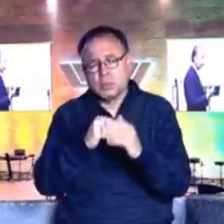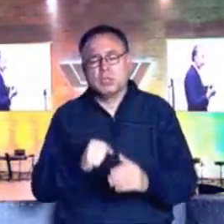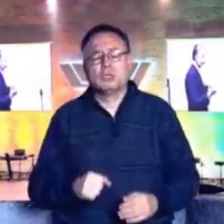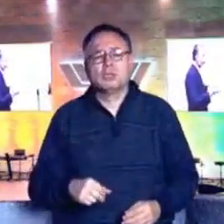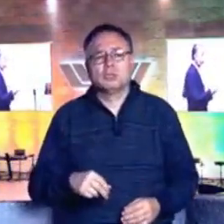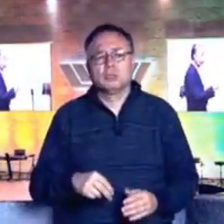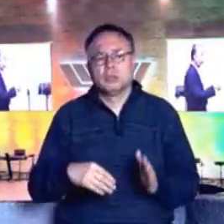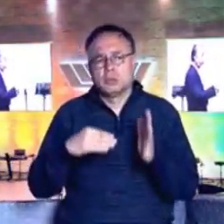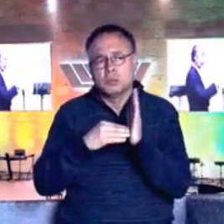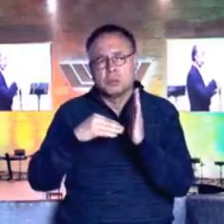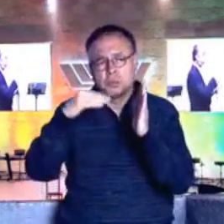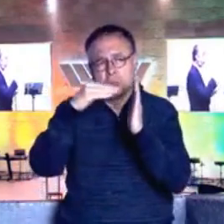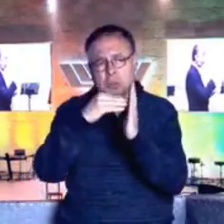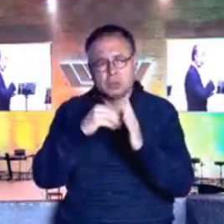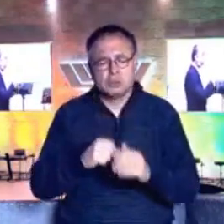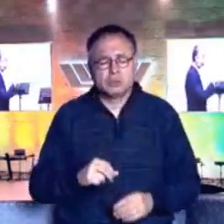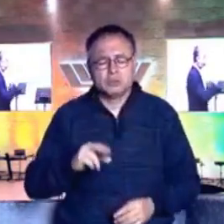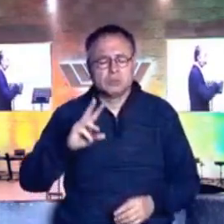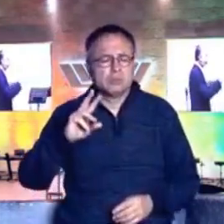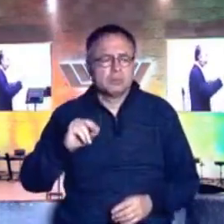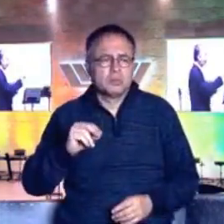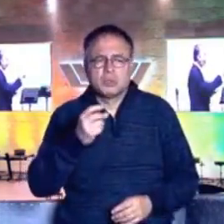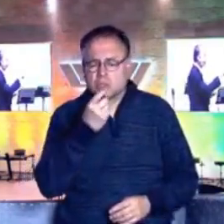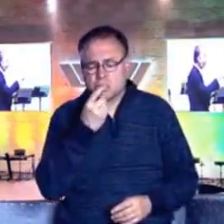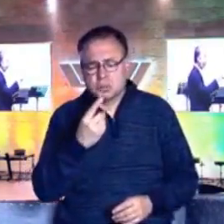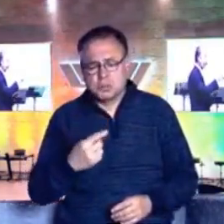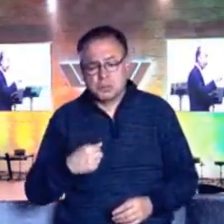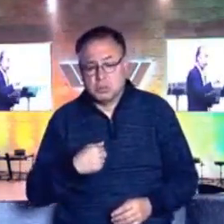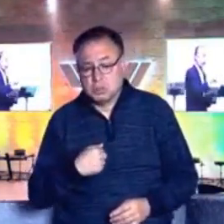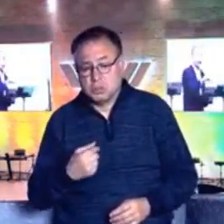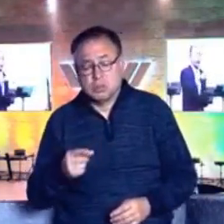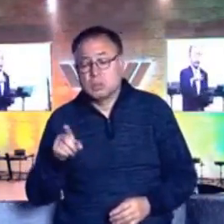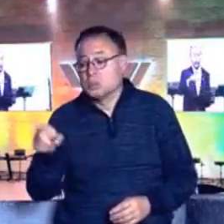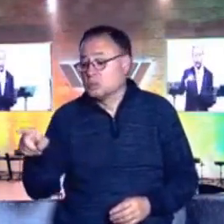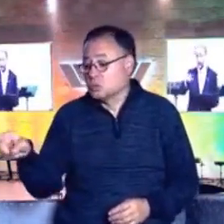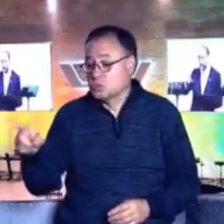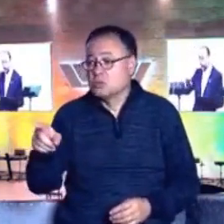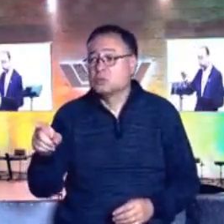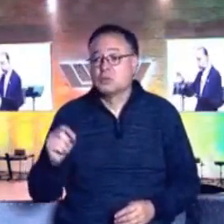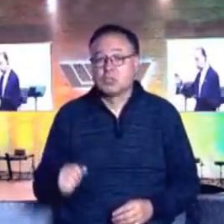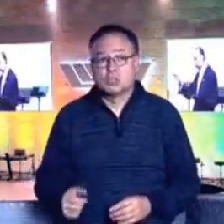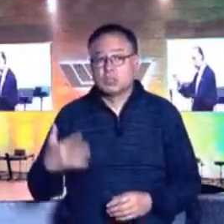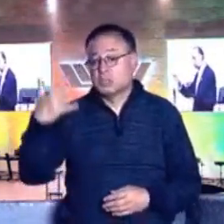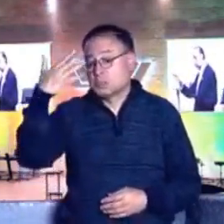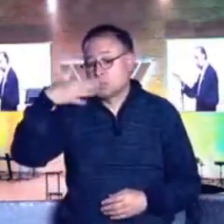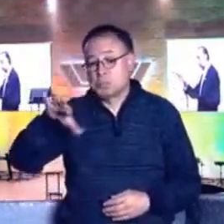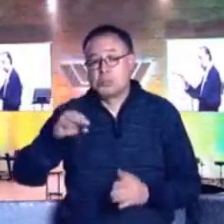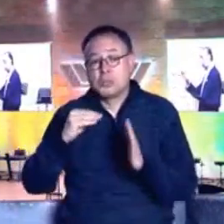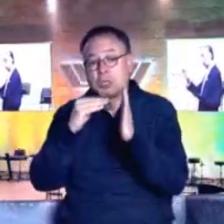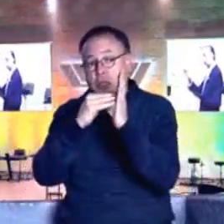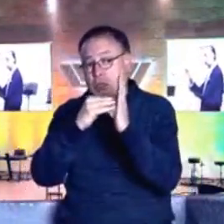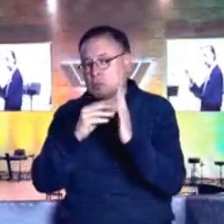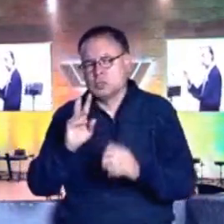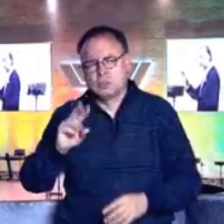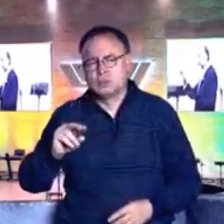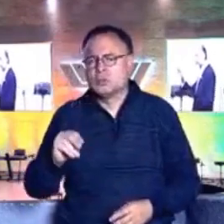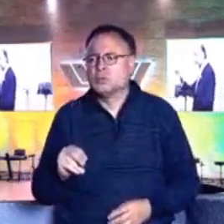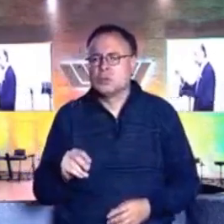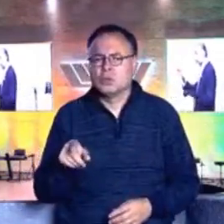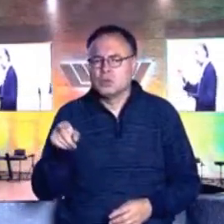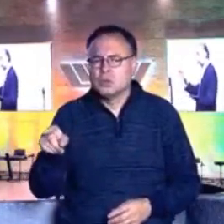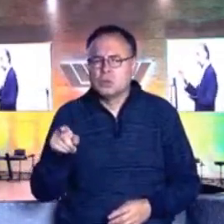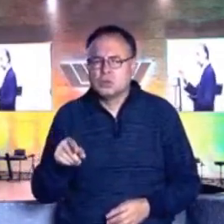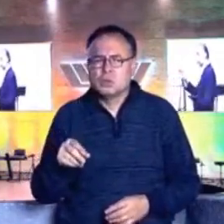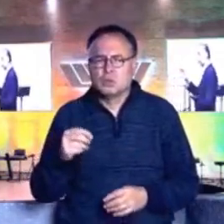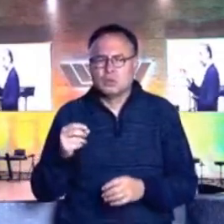no te dice Dame una cantidad fuerte para que Compitas con los demás y presumas a los demás no el señor dice el